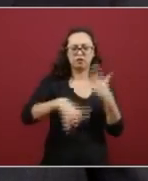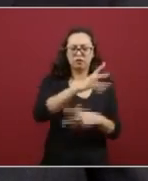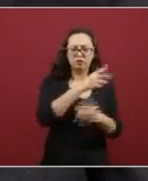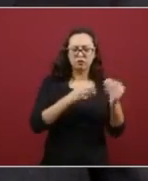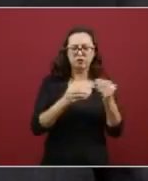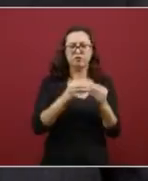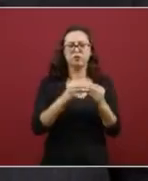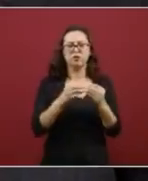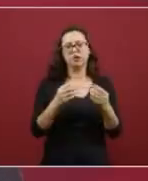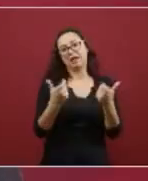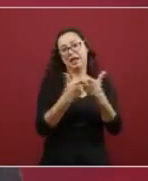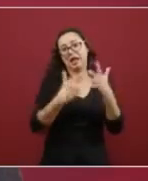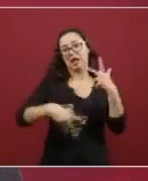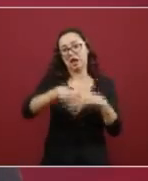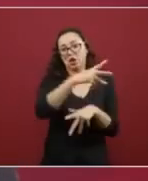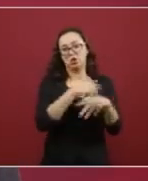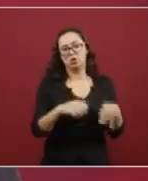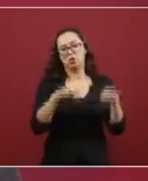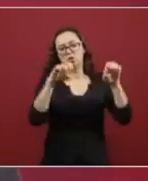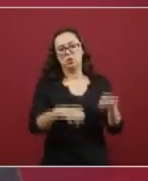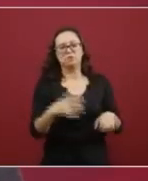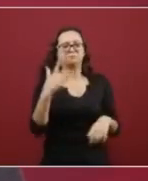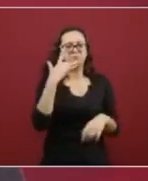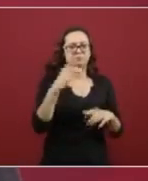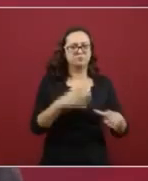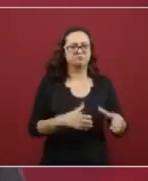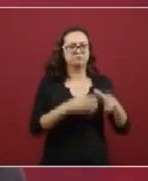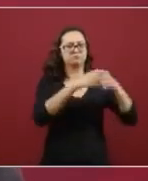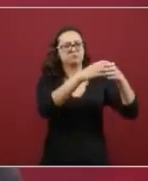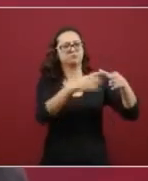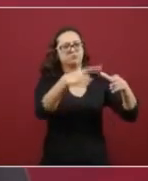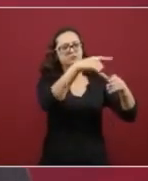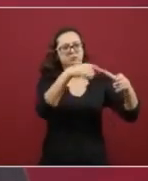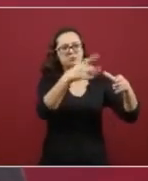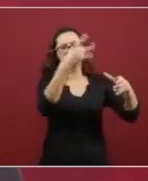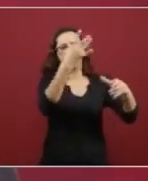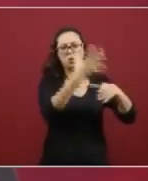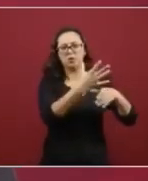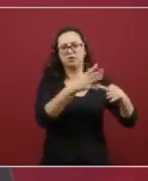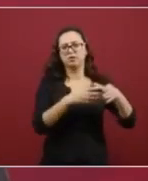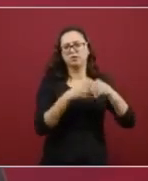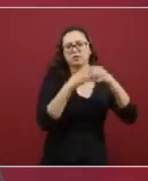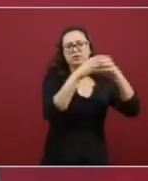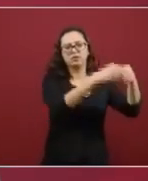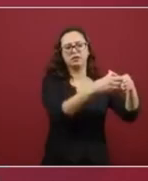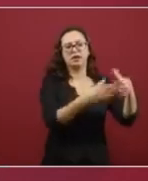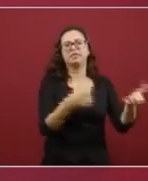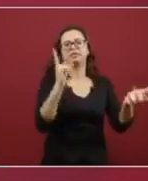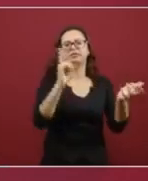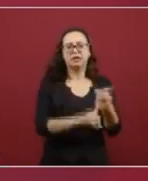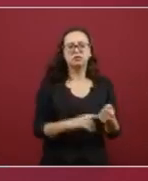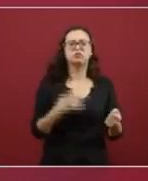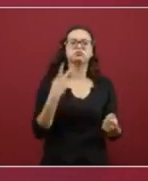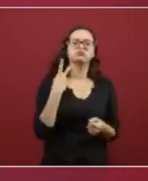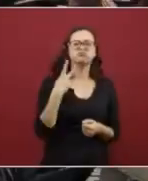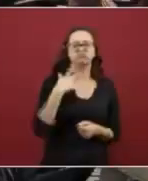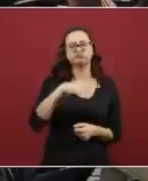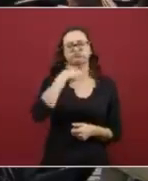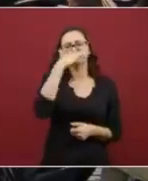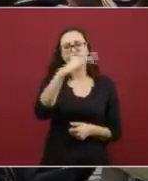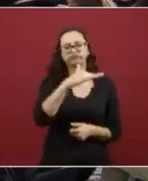de élite que se impuso, ¿sí?, acompañada de una política de corrupción,